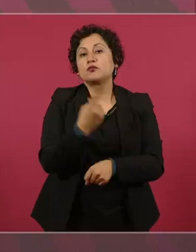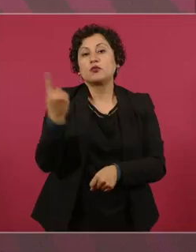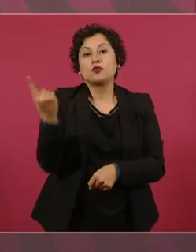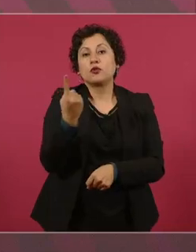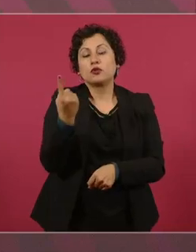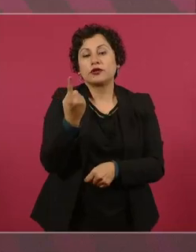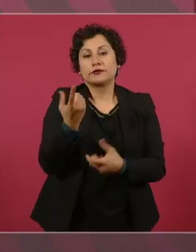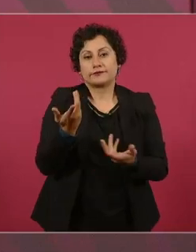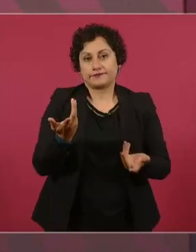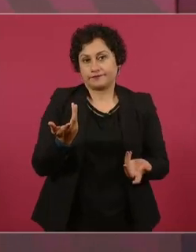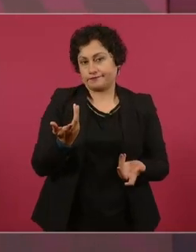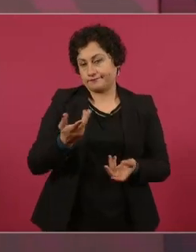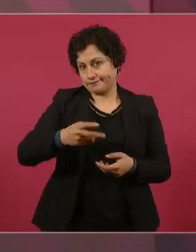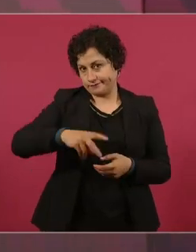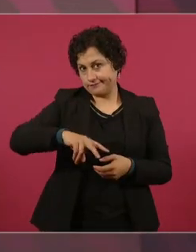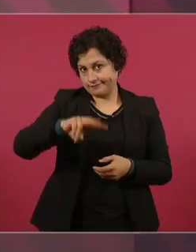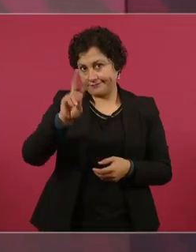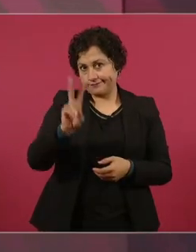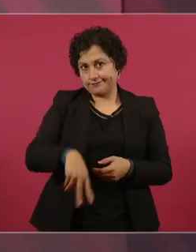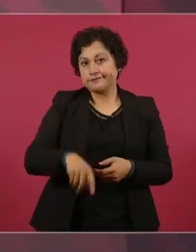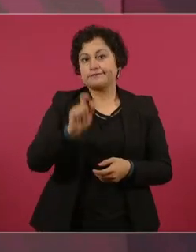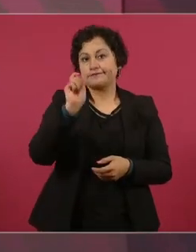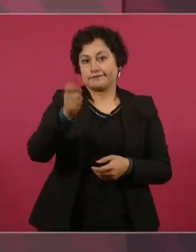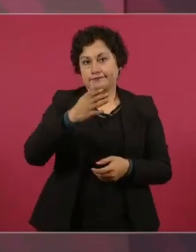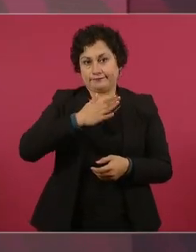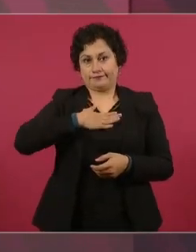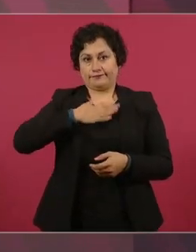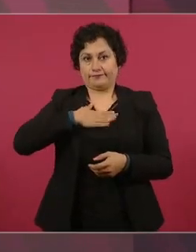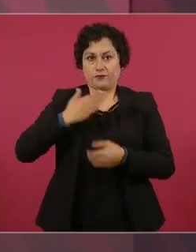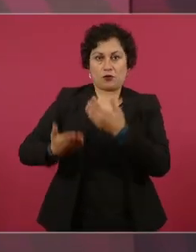a quienes yo propuse